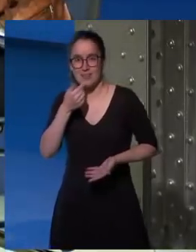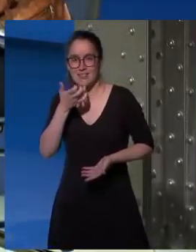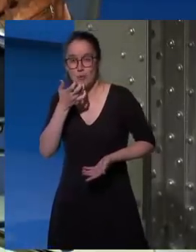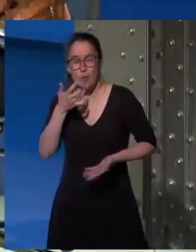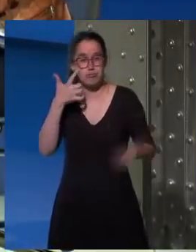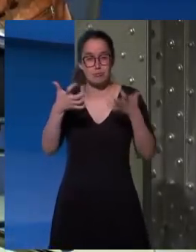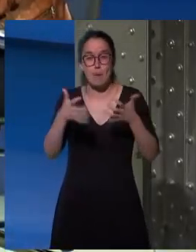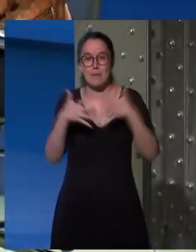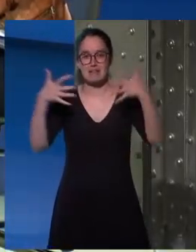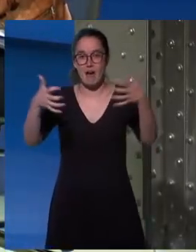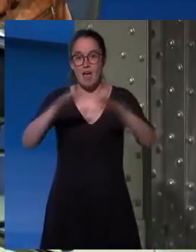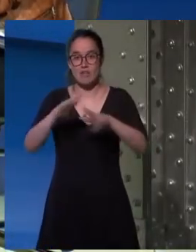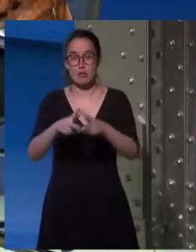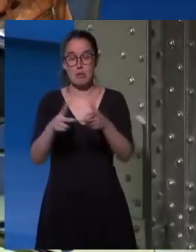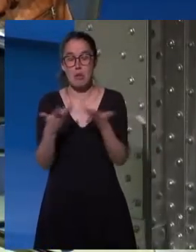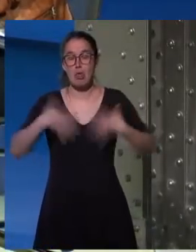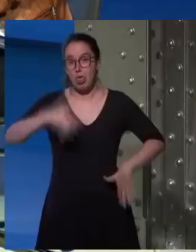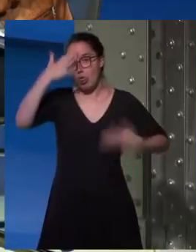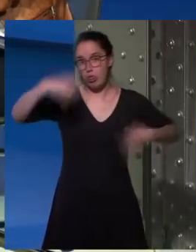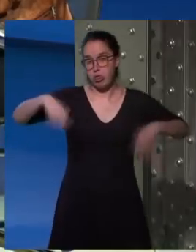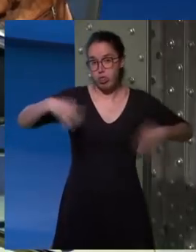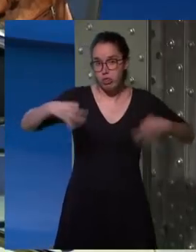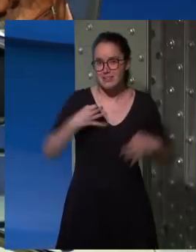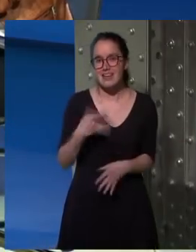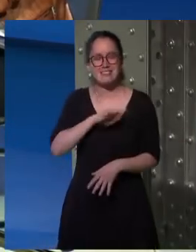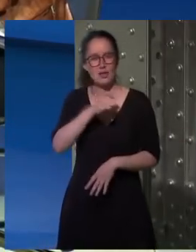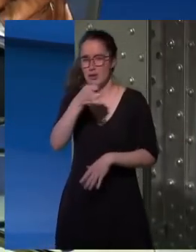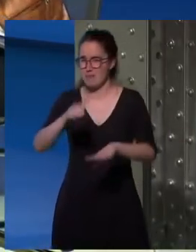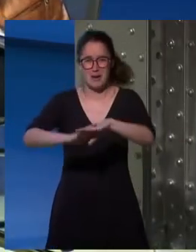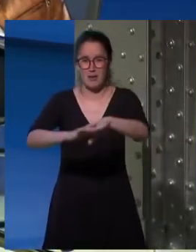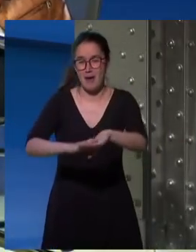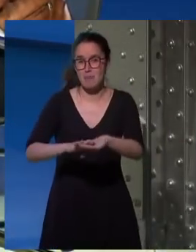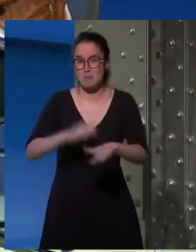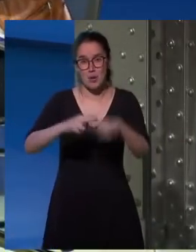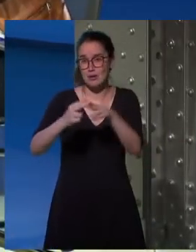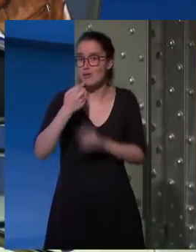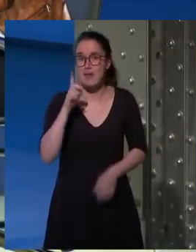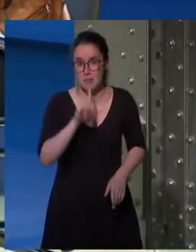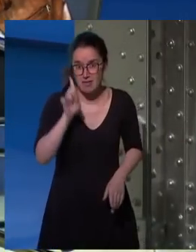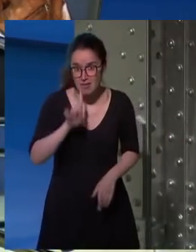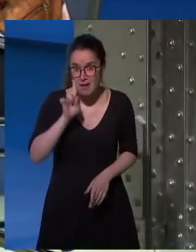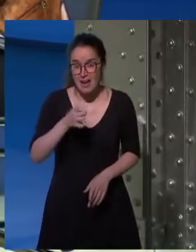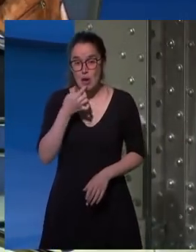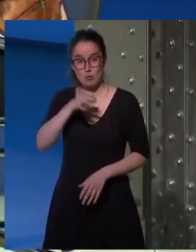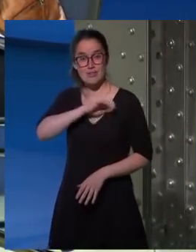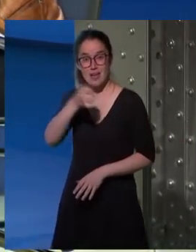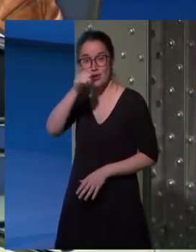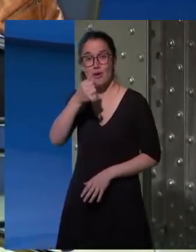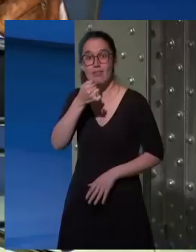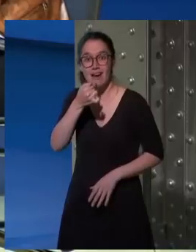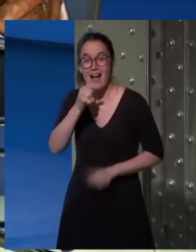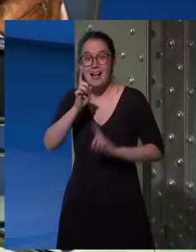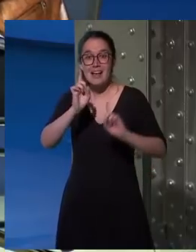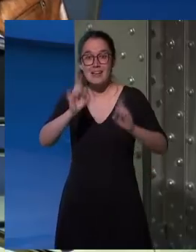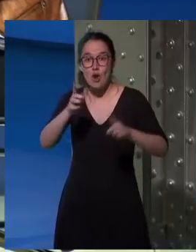vas remarcando este mensaje, al final cala en la sociedad, y nuestro deber es decir, señores, nos están mintiendo. O sea, que salga un señor y diga que